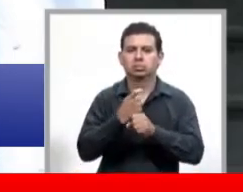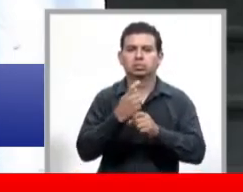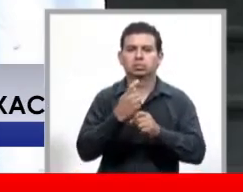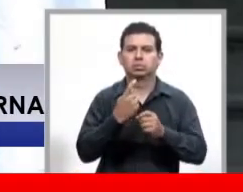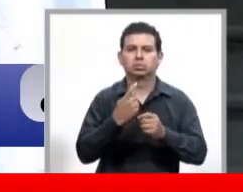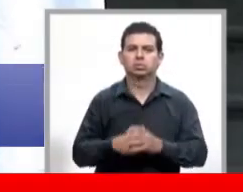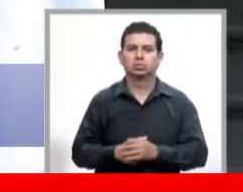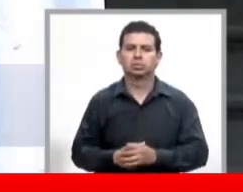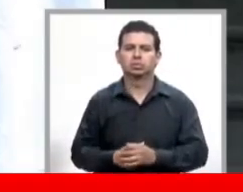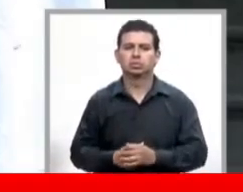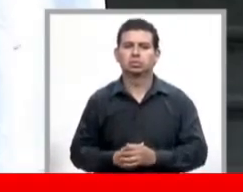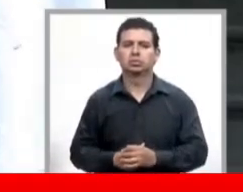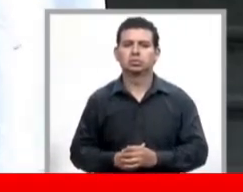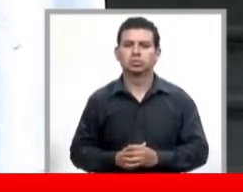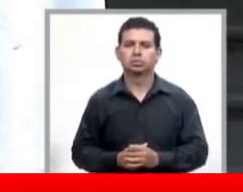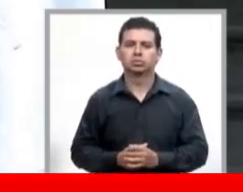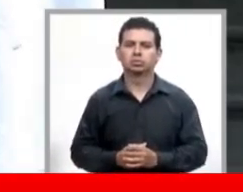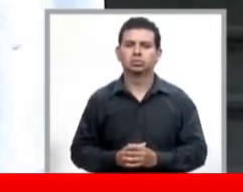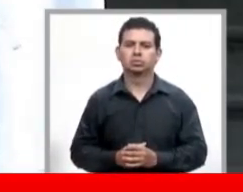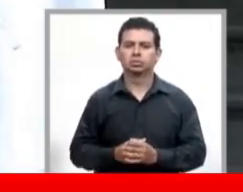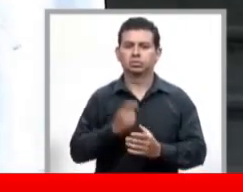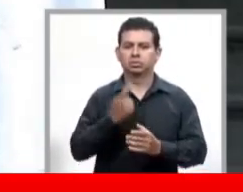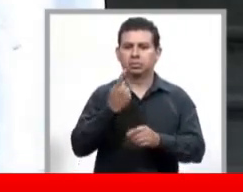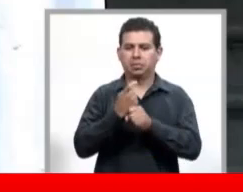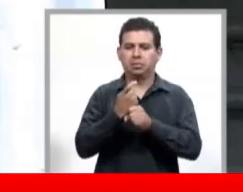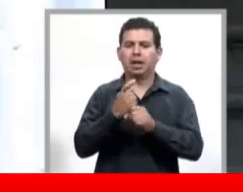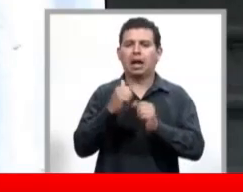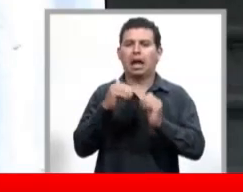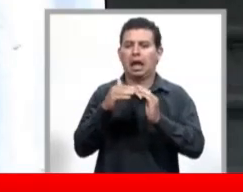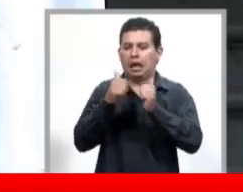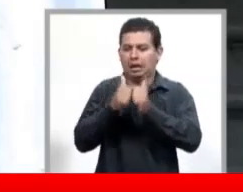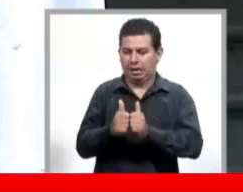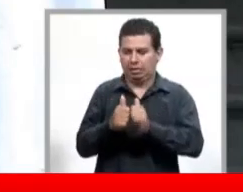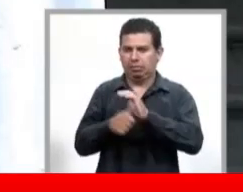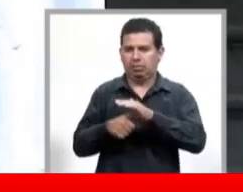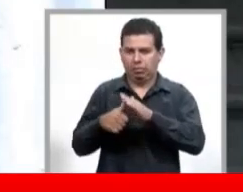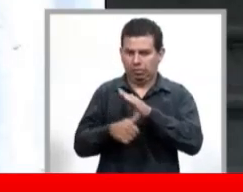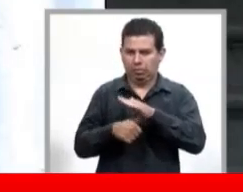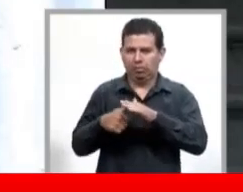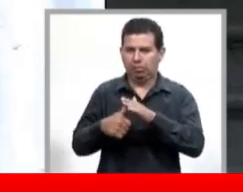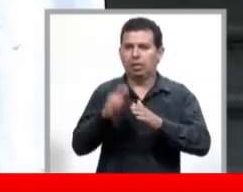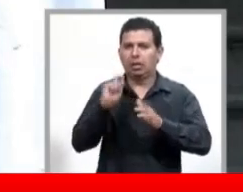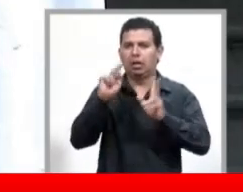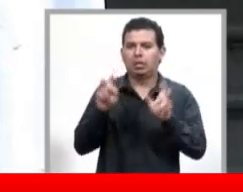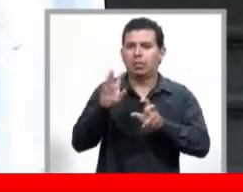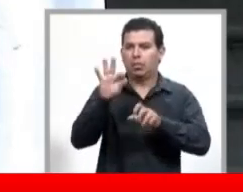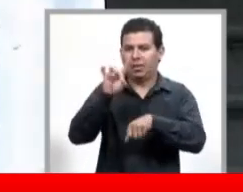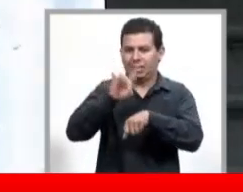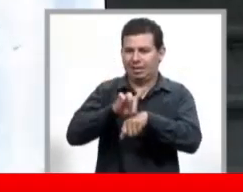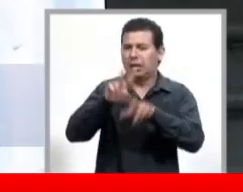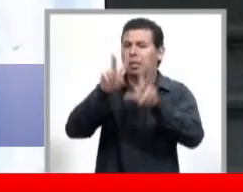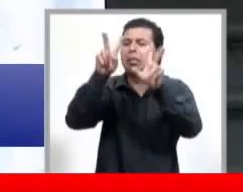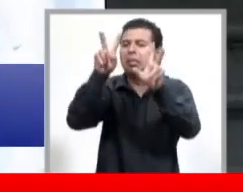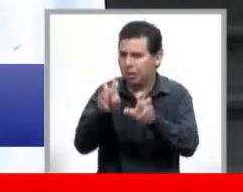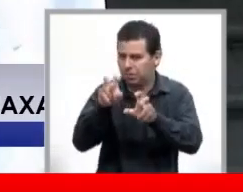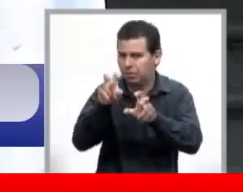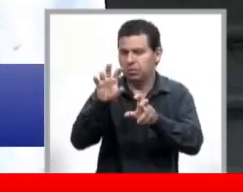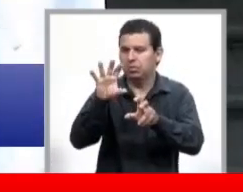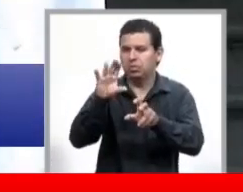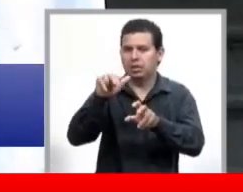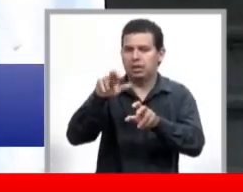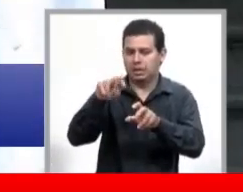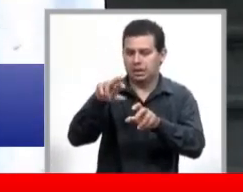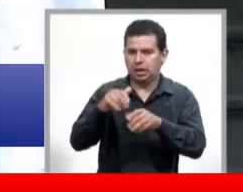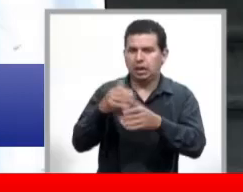esta fase de cuarentena para mantener el mayor número de empleos. Ese